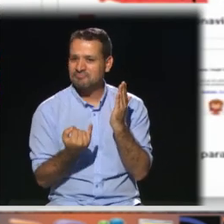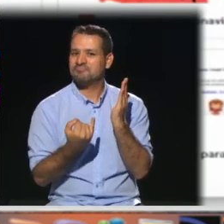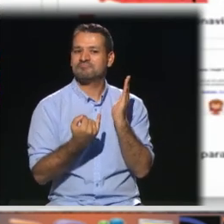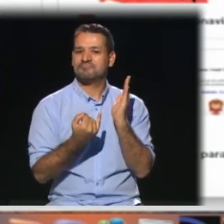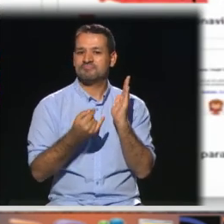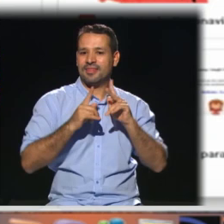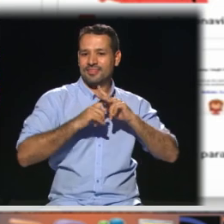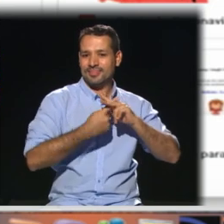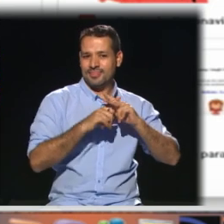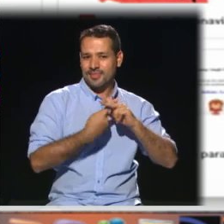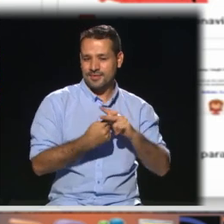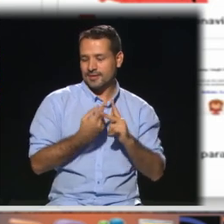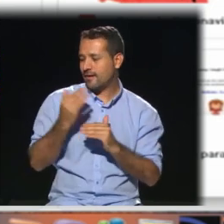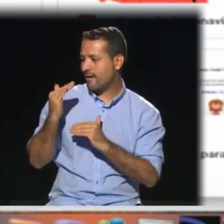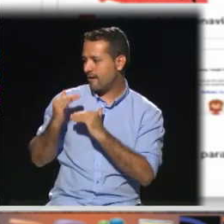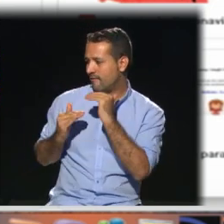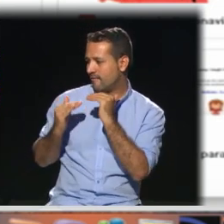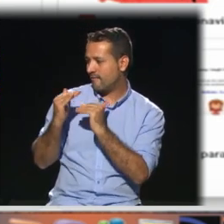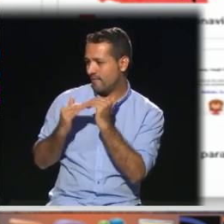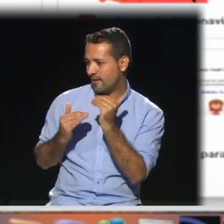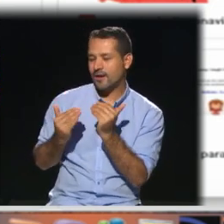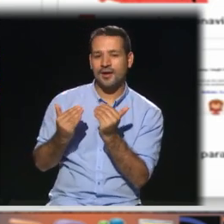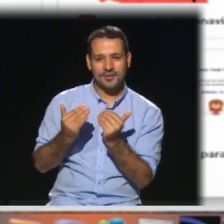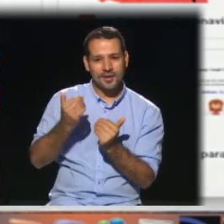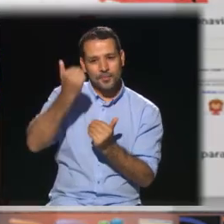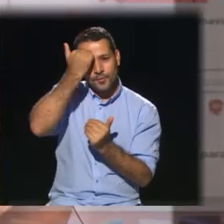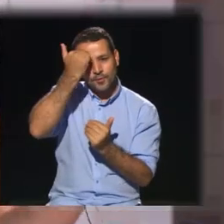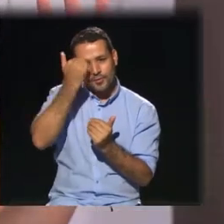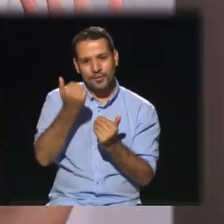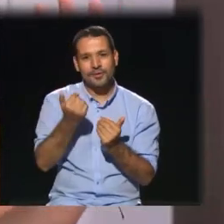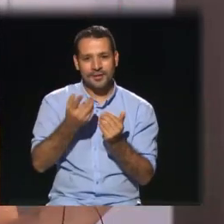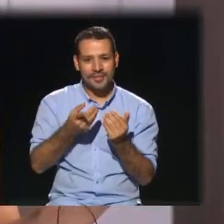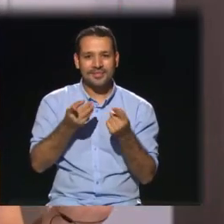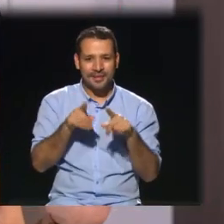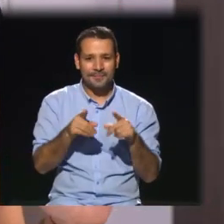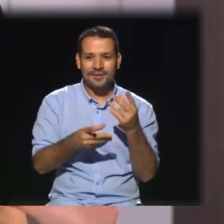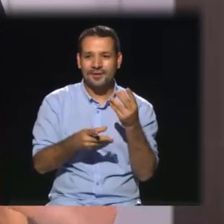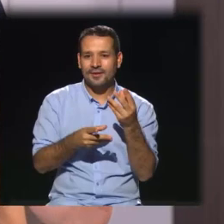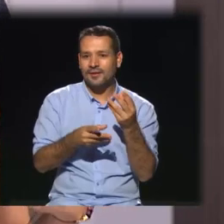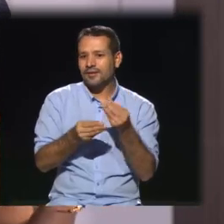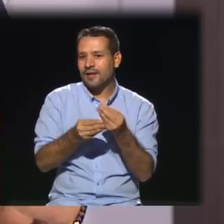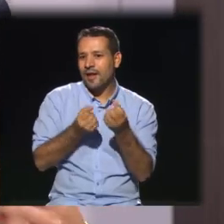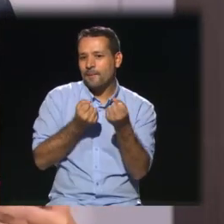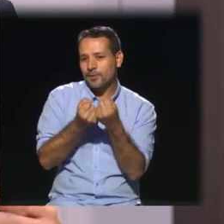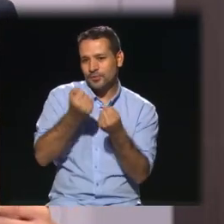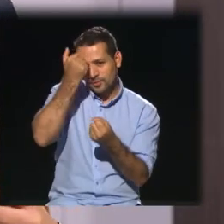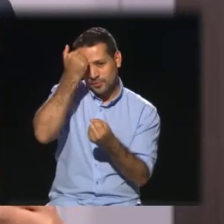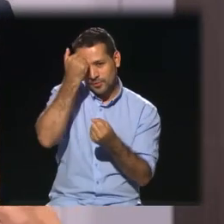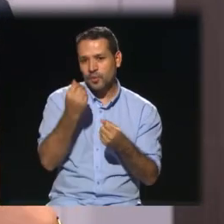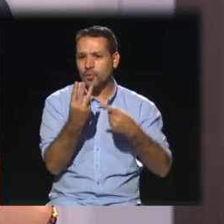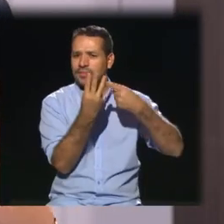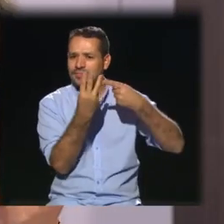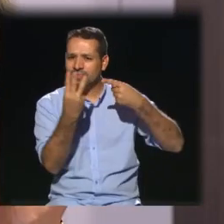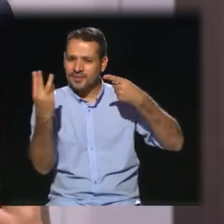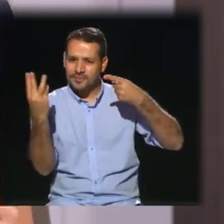facilitamos el trabajo no solamente a nuestros docentes, sino también a los estudiantes. Claro. Recordemos entonces cómo podemos encontrar la página web: